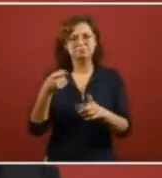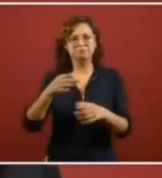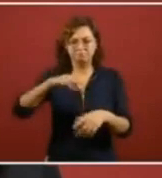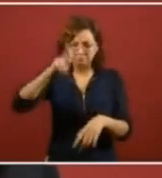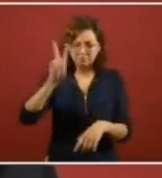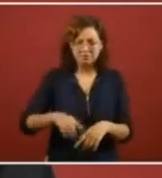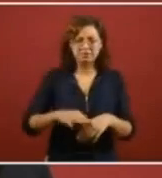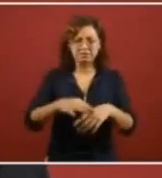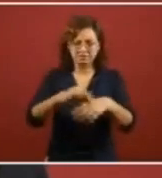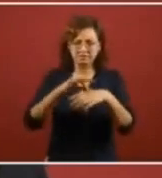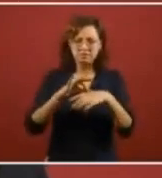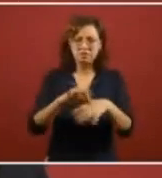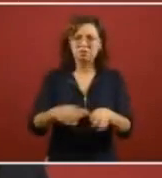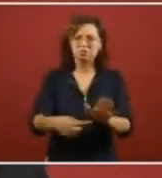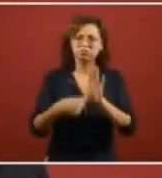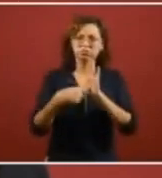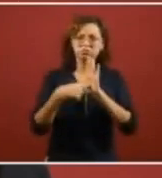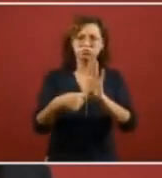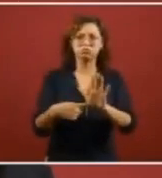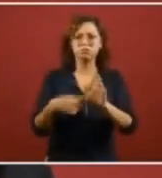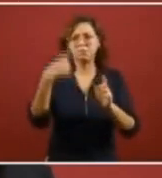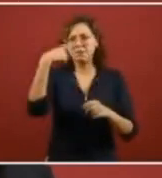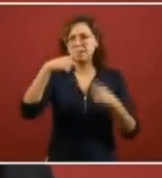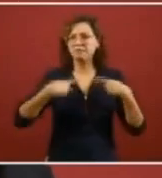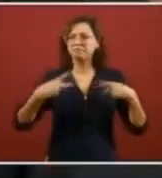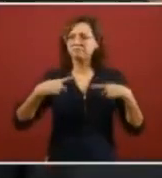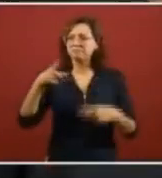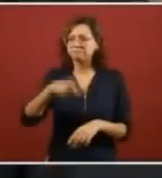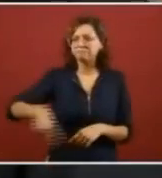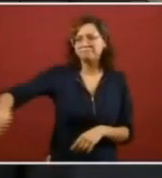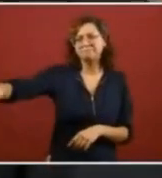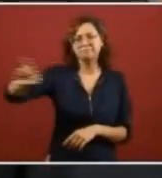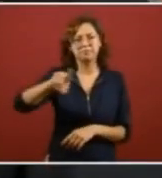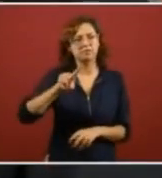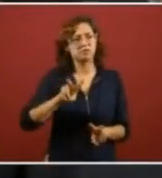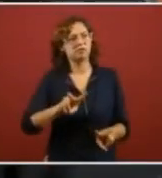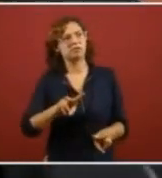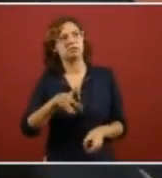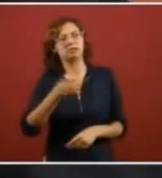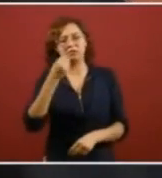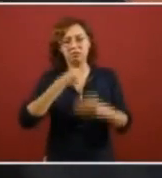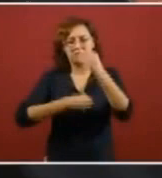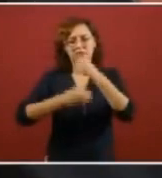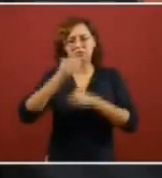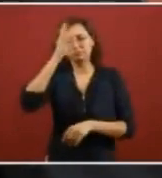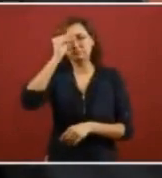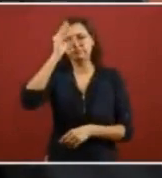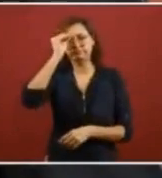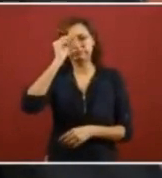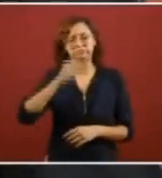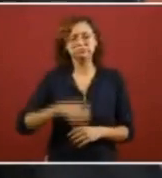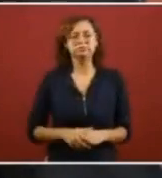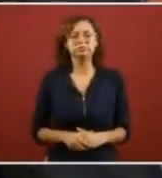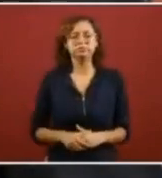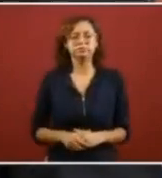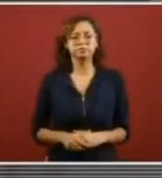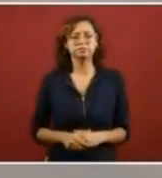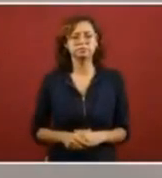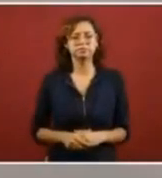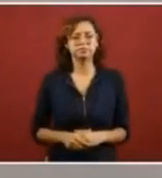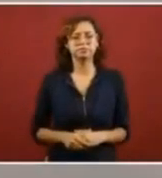cierta a los consumidores. En eso no